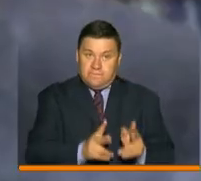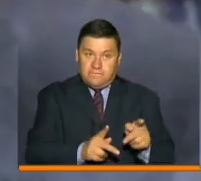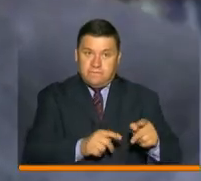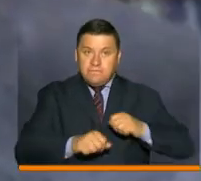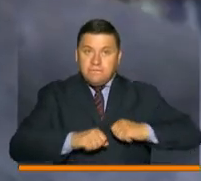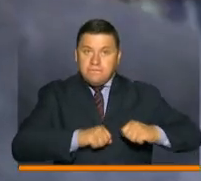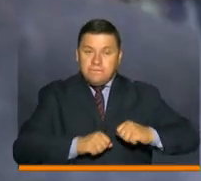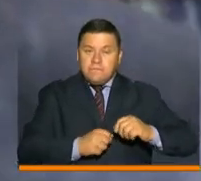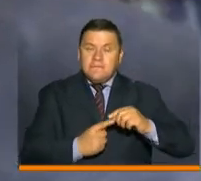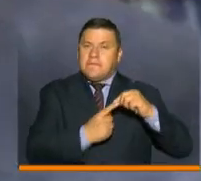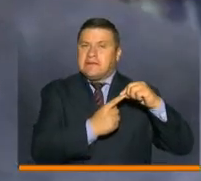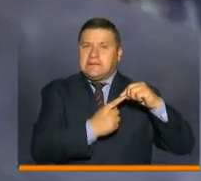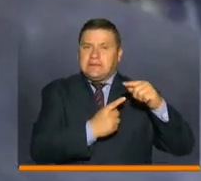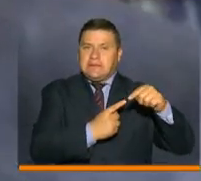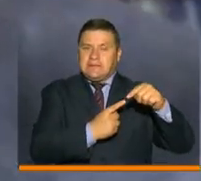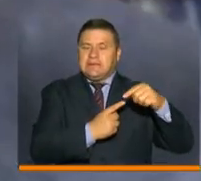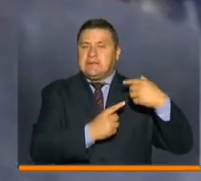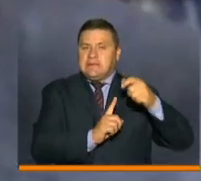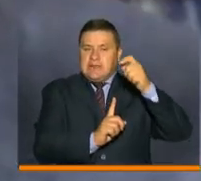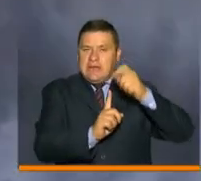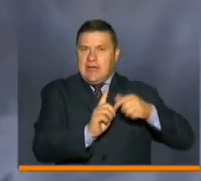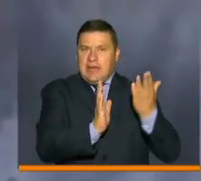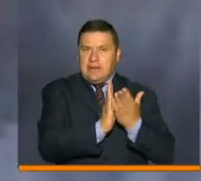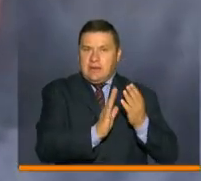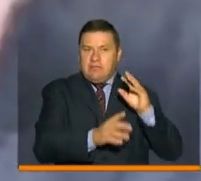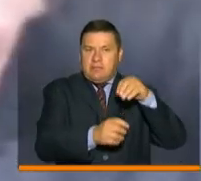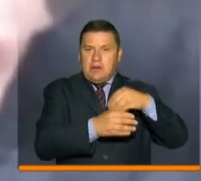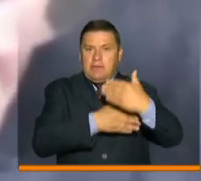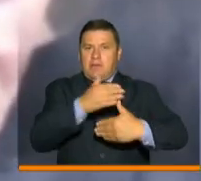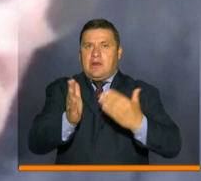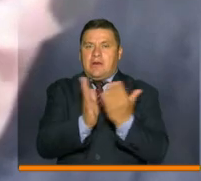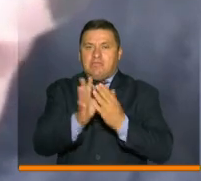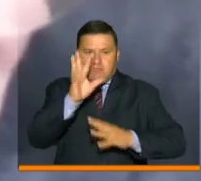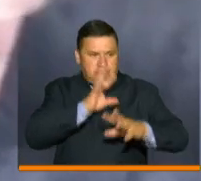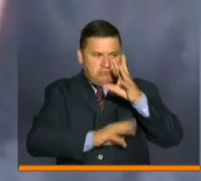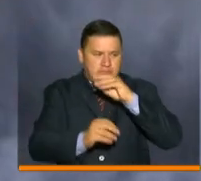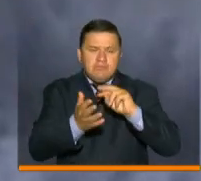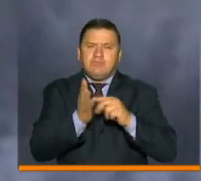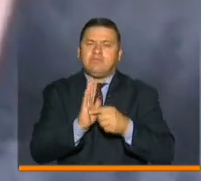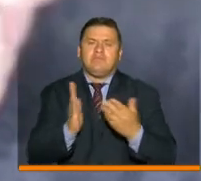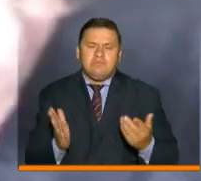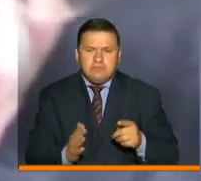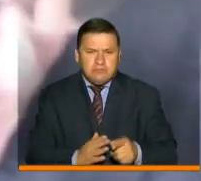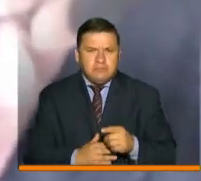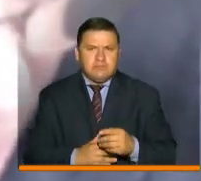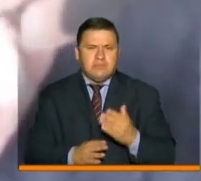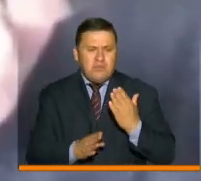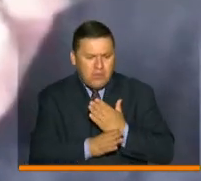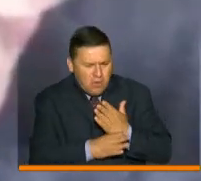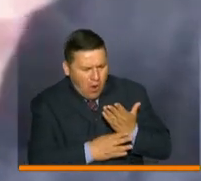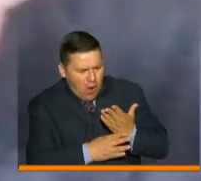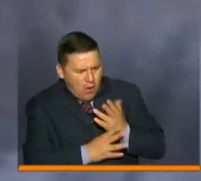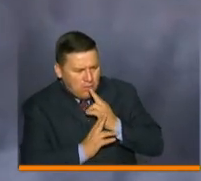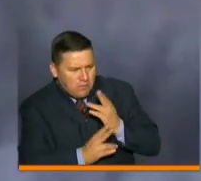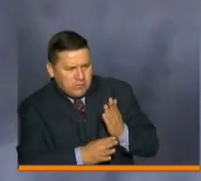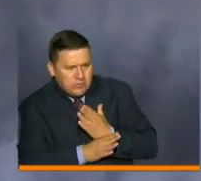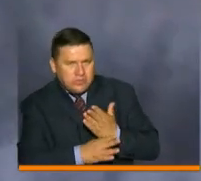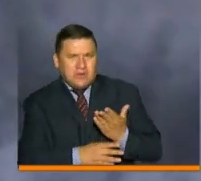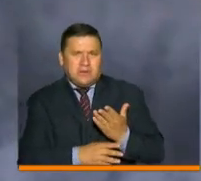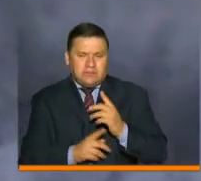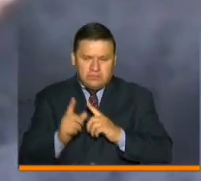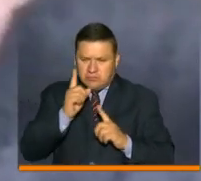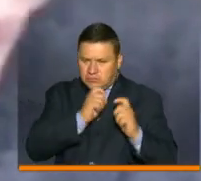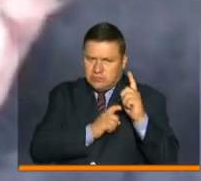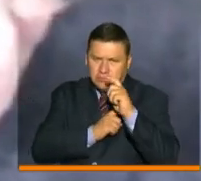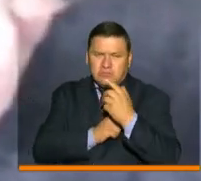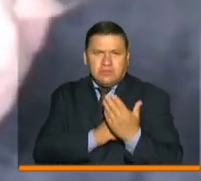actor principal en su proceso educativo, un aprendizaje basado en problemas, un aprendizaje basado en